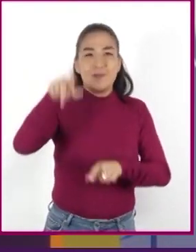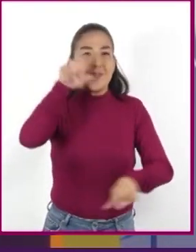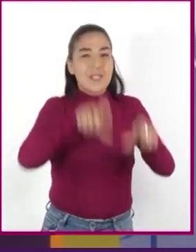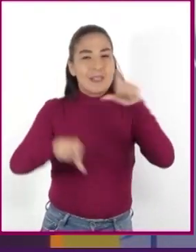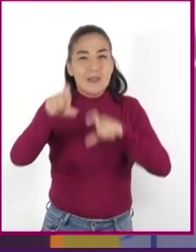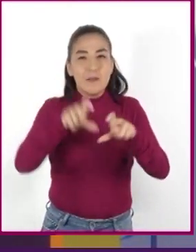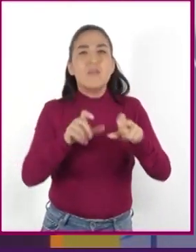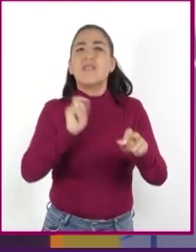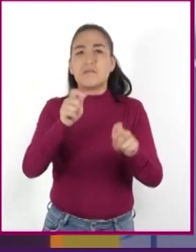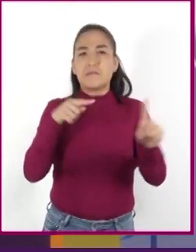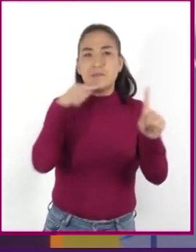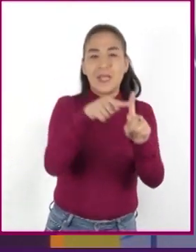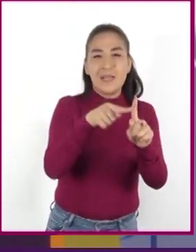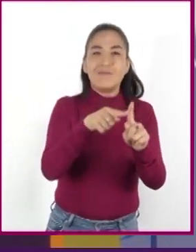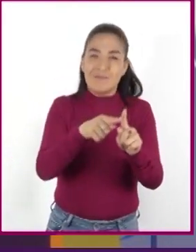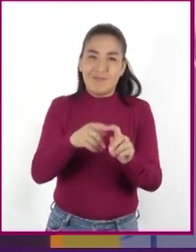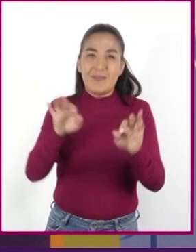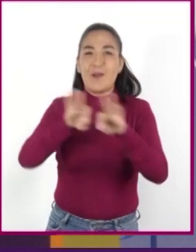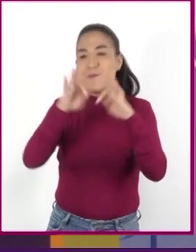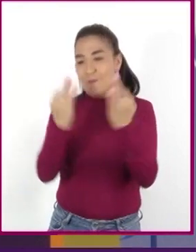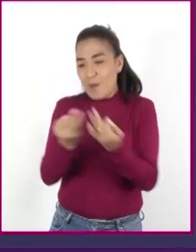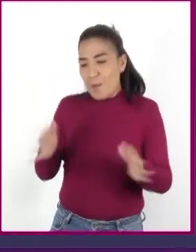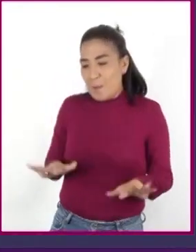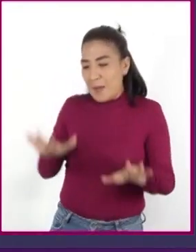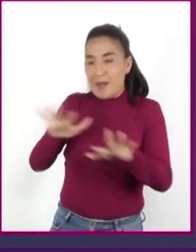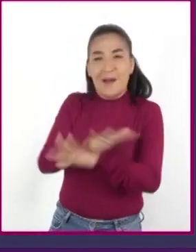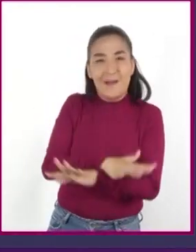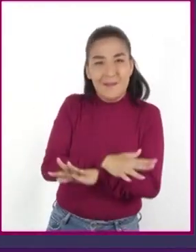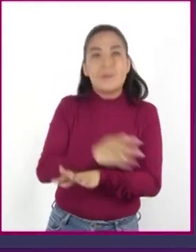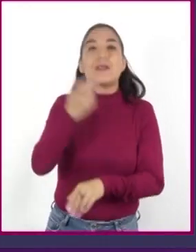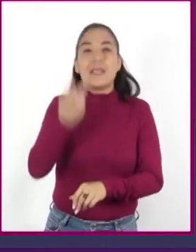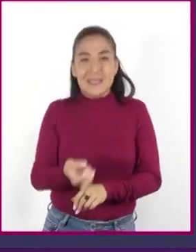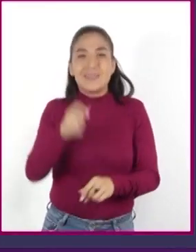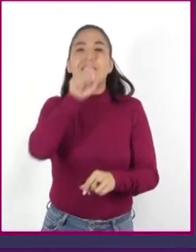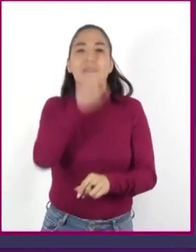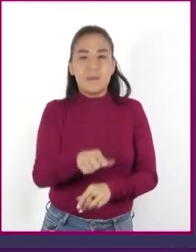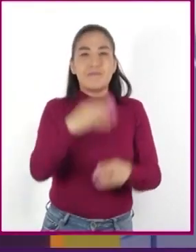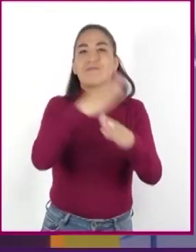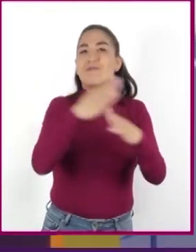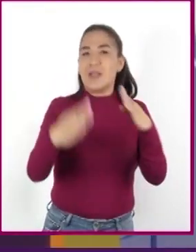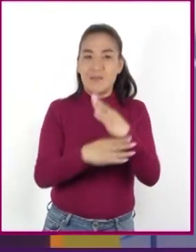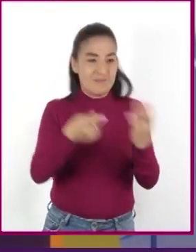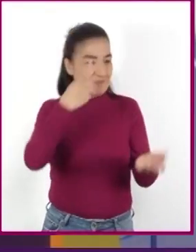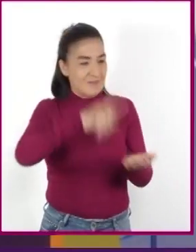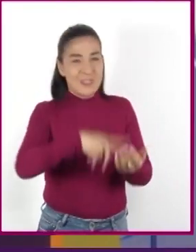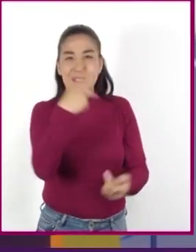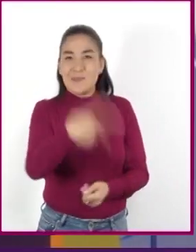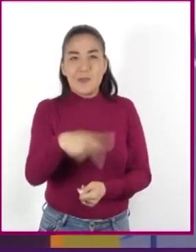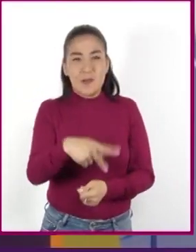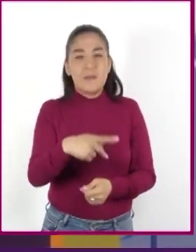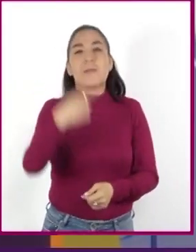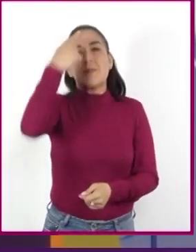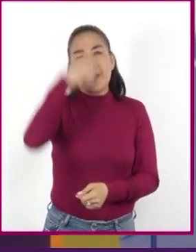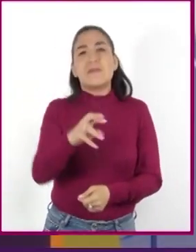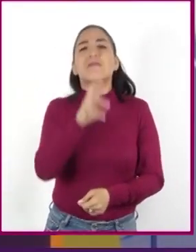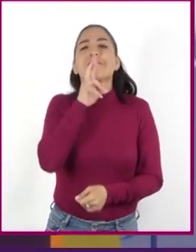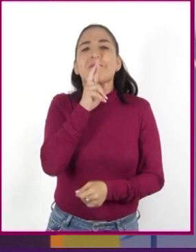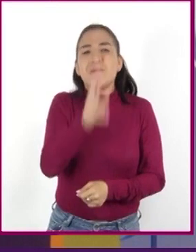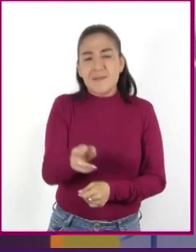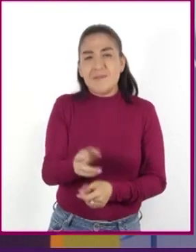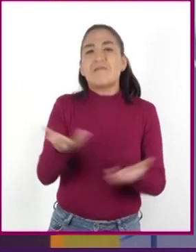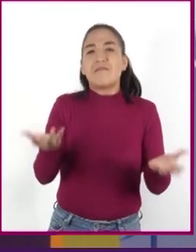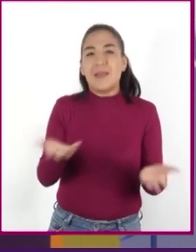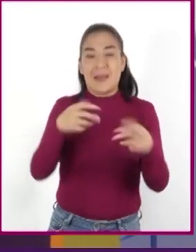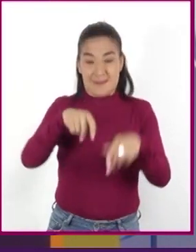que provocó cambios en su estado de agregación, así como la estructura de materia, para dar como resultado a los panqueques